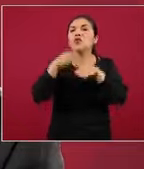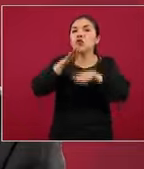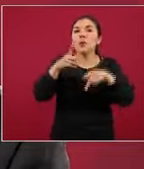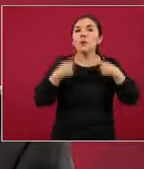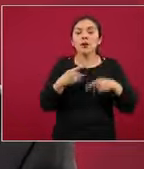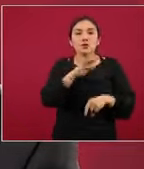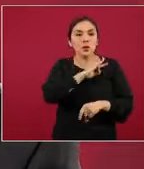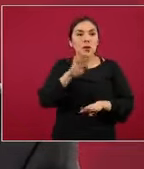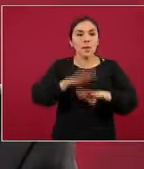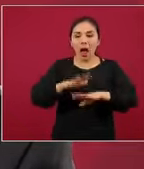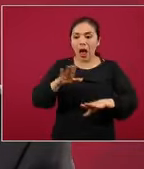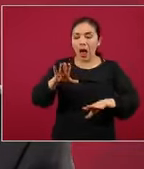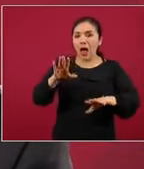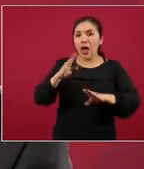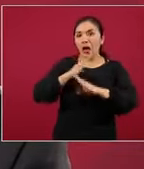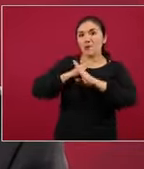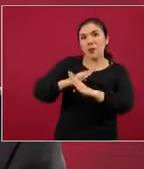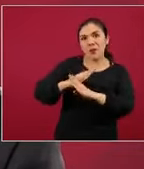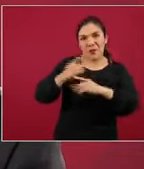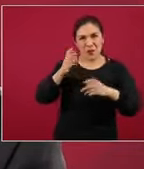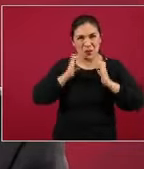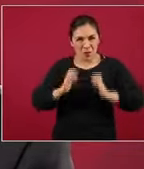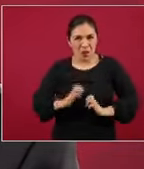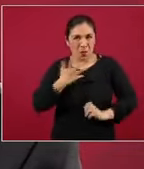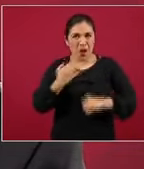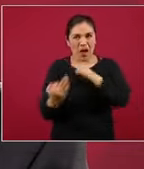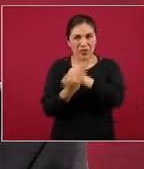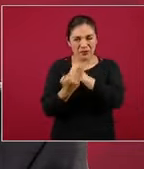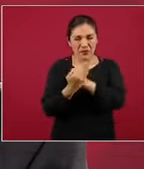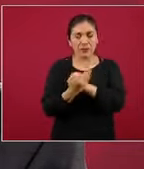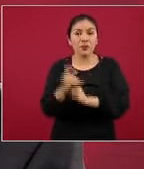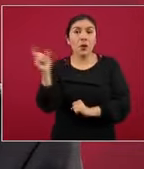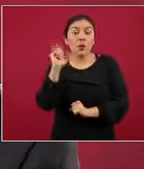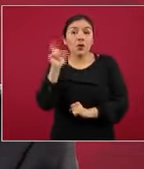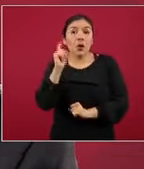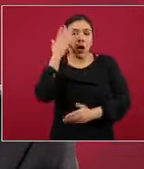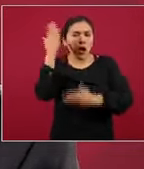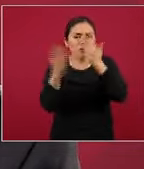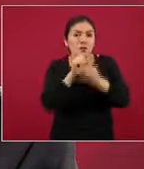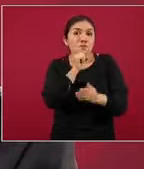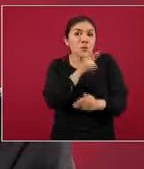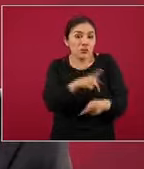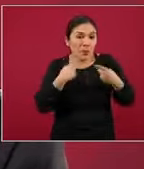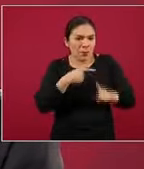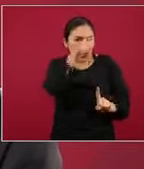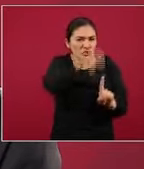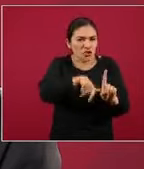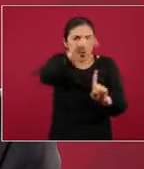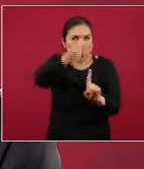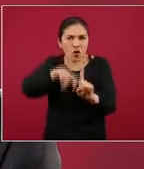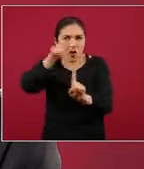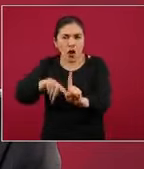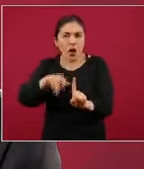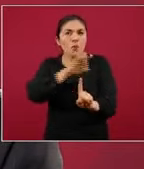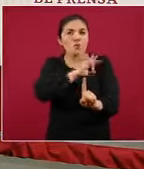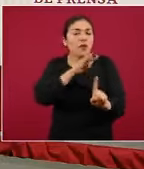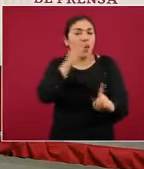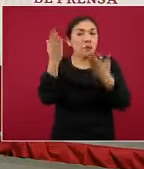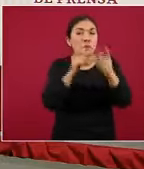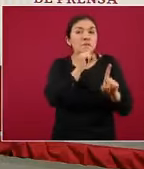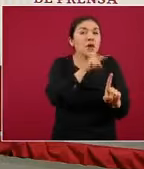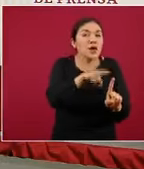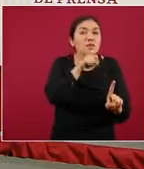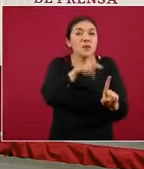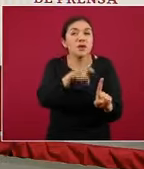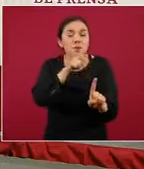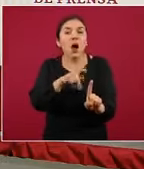poblacional. Cuando se estudian las mismas personas, uno puede ver a lo largo del tiempo si persisten los anticuerpos. Pero hay